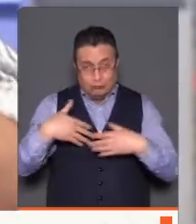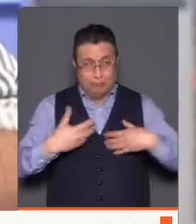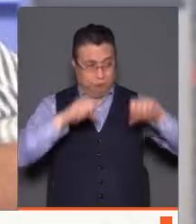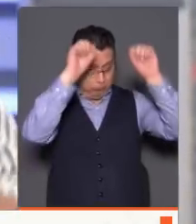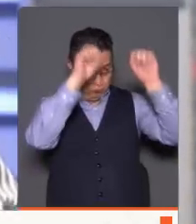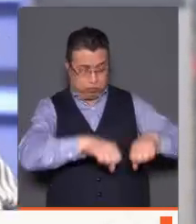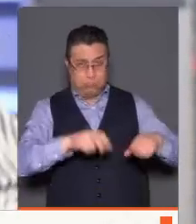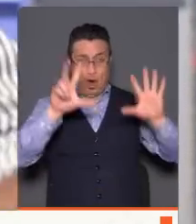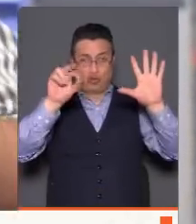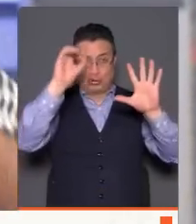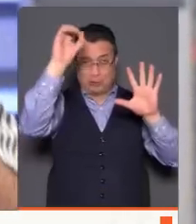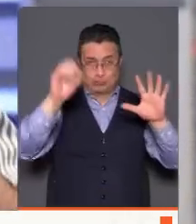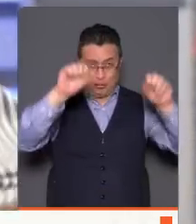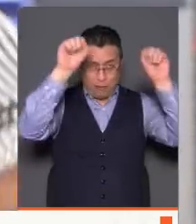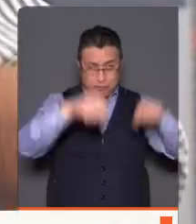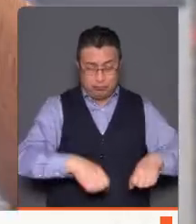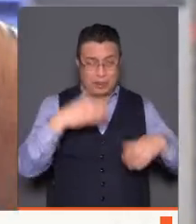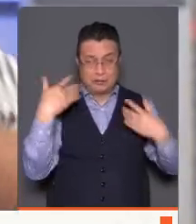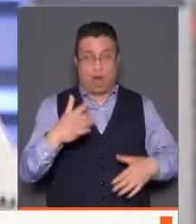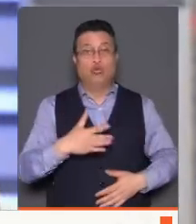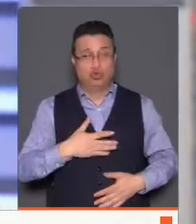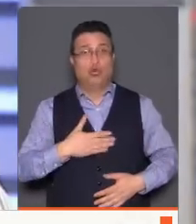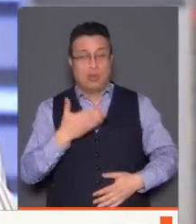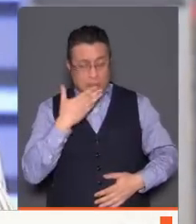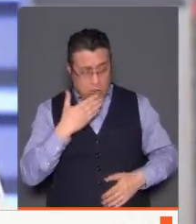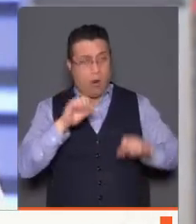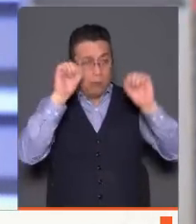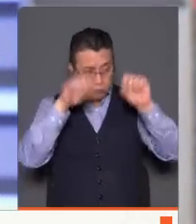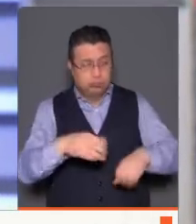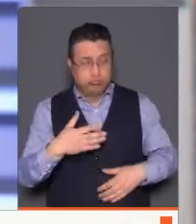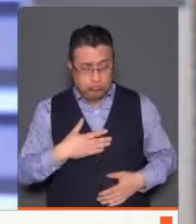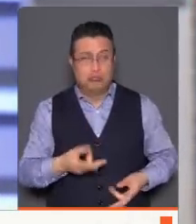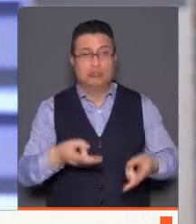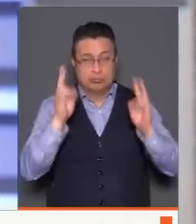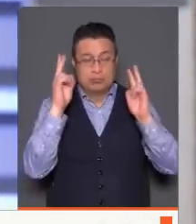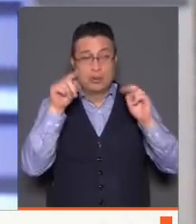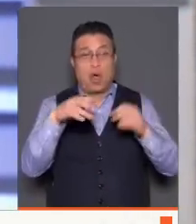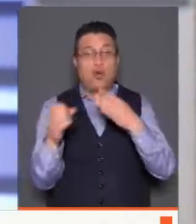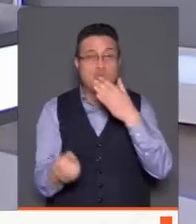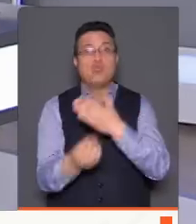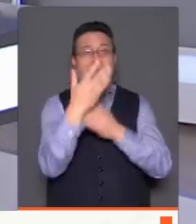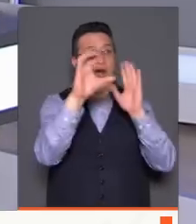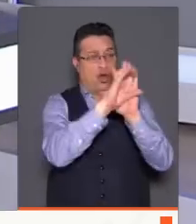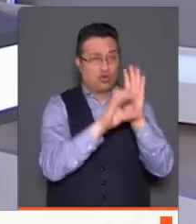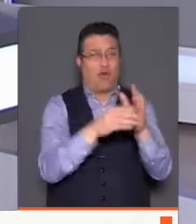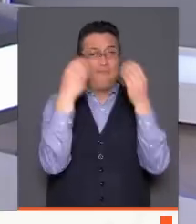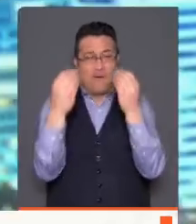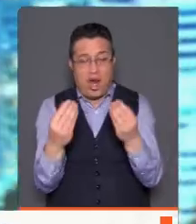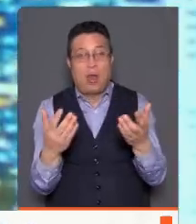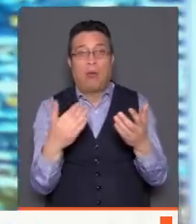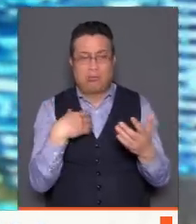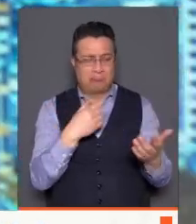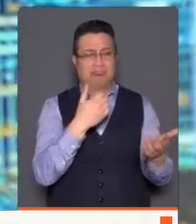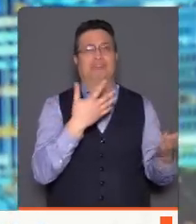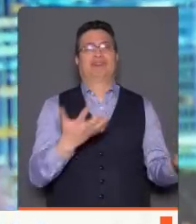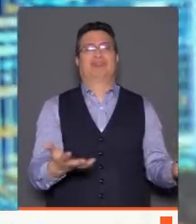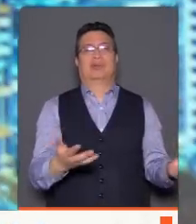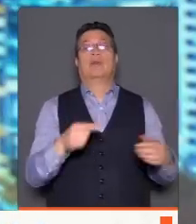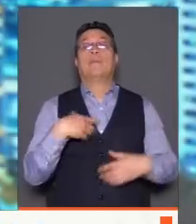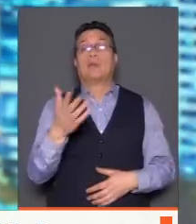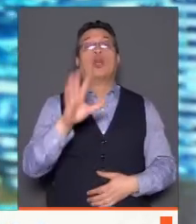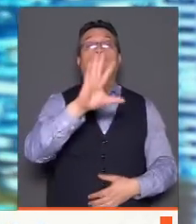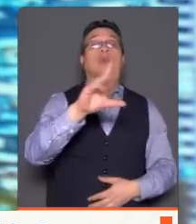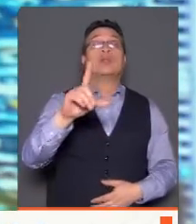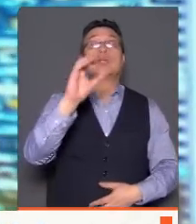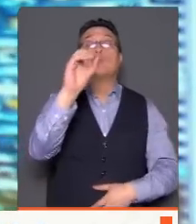el 80% de los chilenos, y yo fui uno de los que también patrocinó el tema, para tener una nueva y buena constitución. Necesito preguntarles por los 4 séptimos, no me han pescado